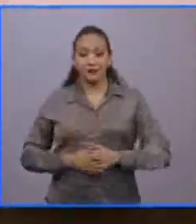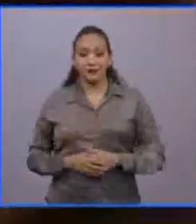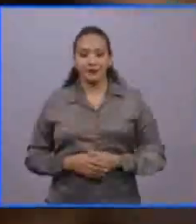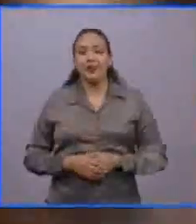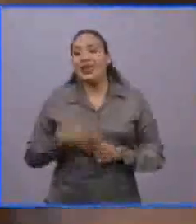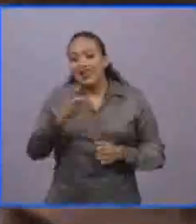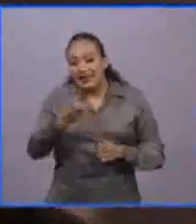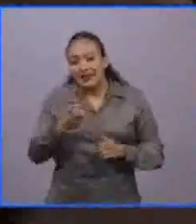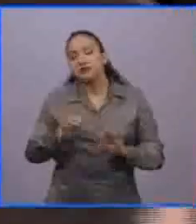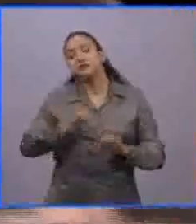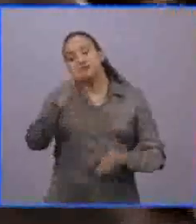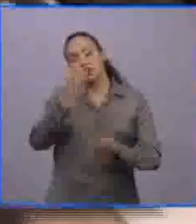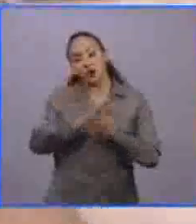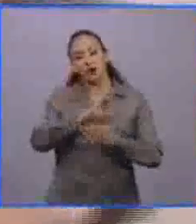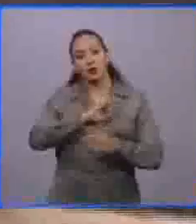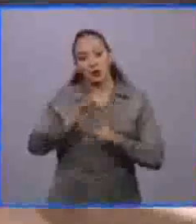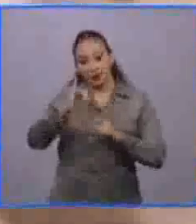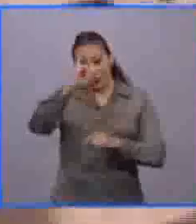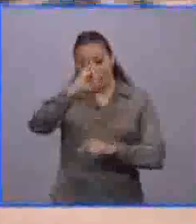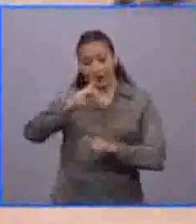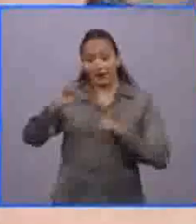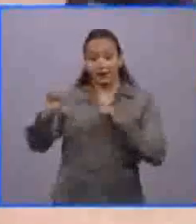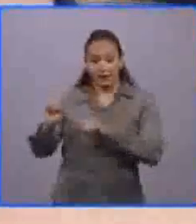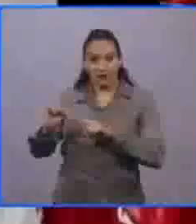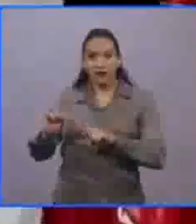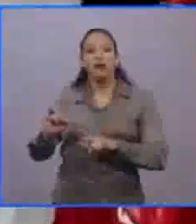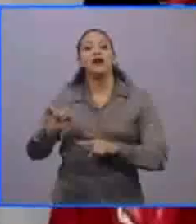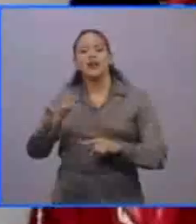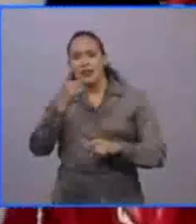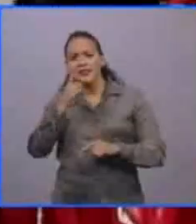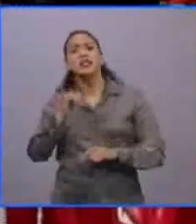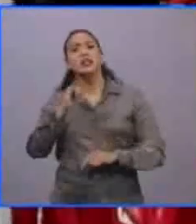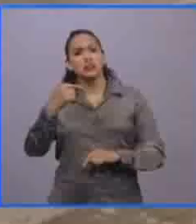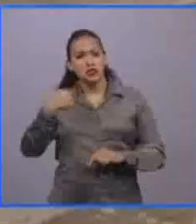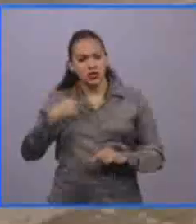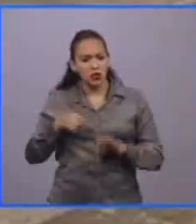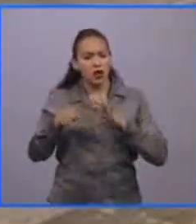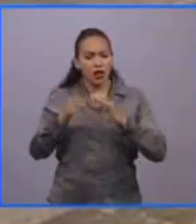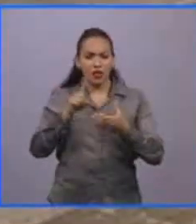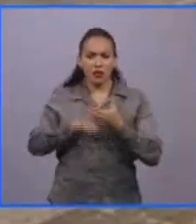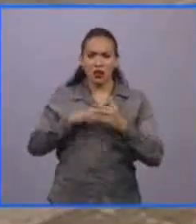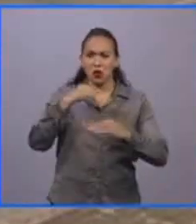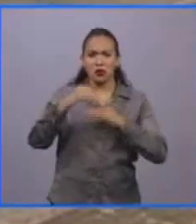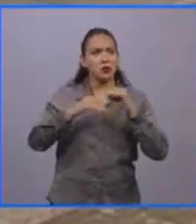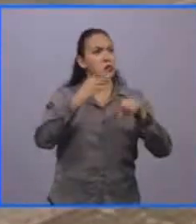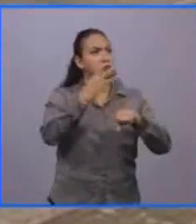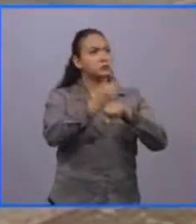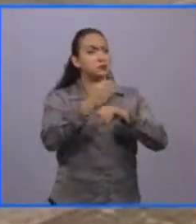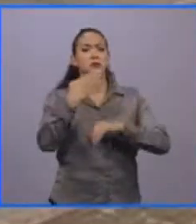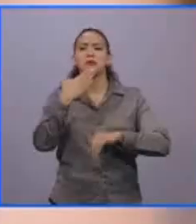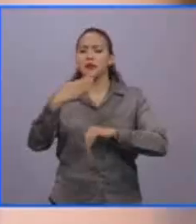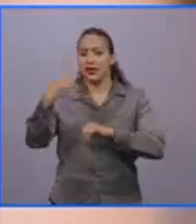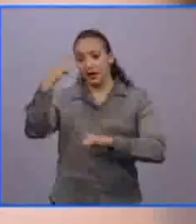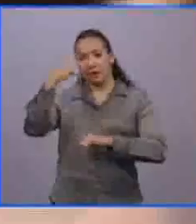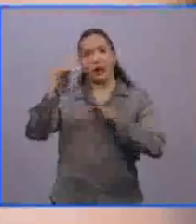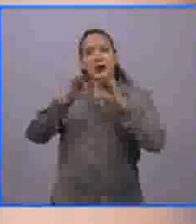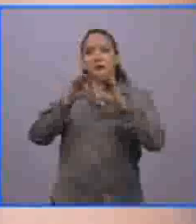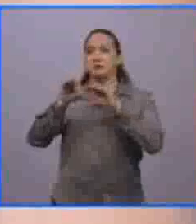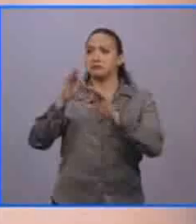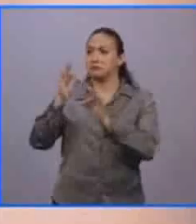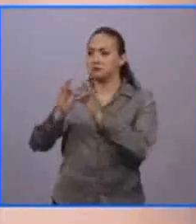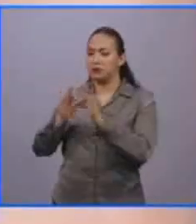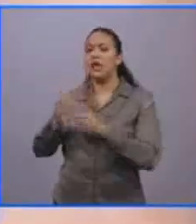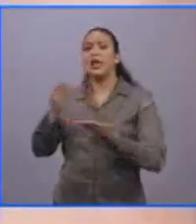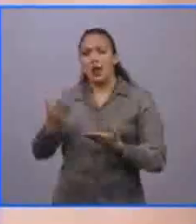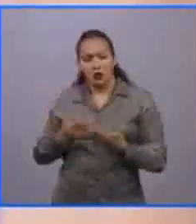de esta forma corresponde al patrón acreditar que sí adoptó las medidas necesarias para evitar el riesgo de trabajo. En todo caso,